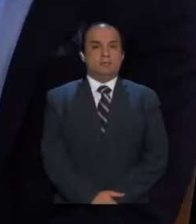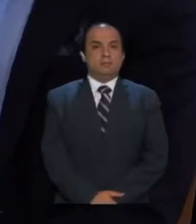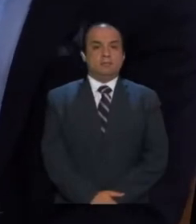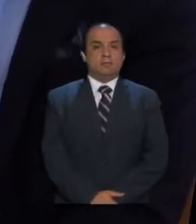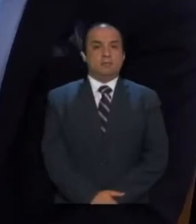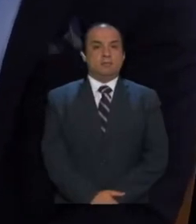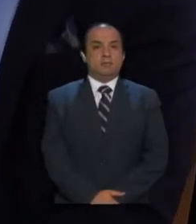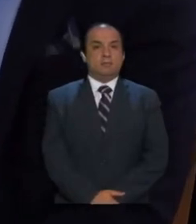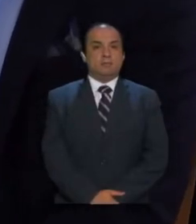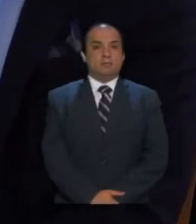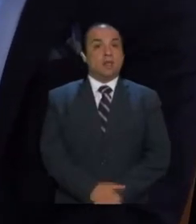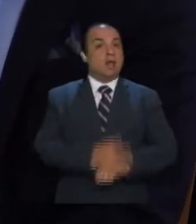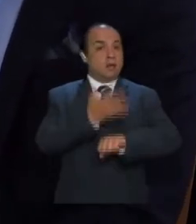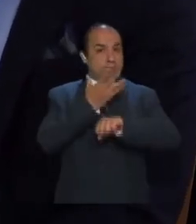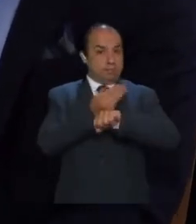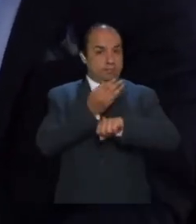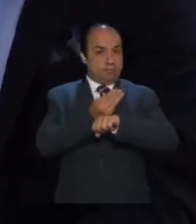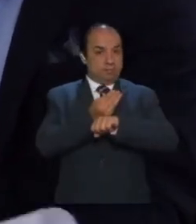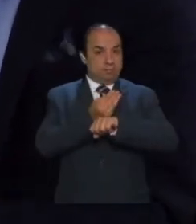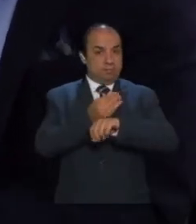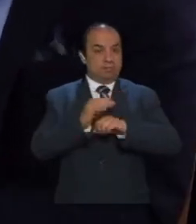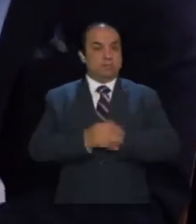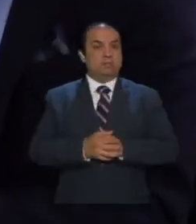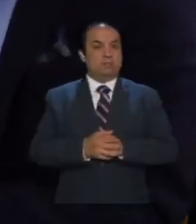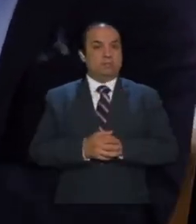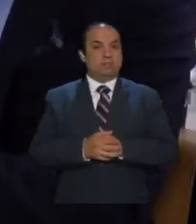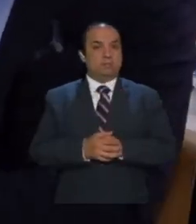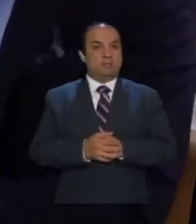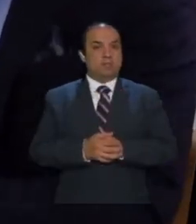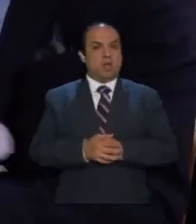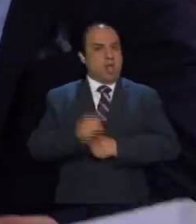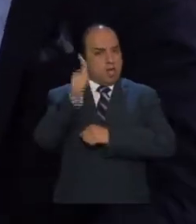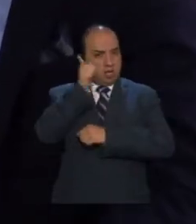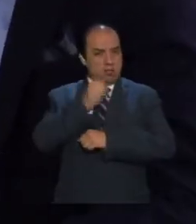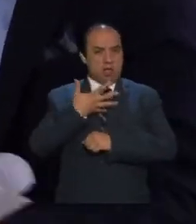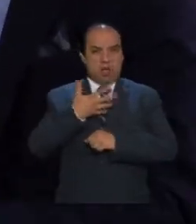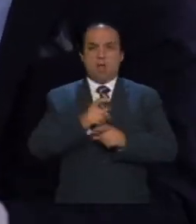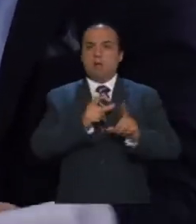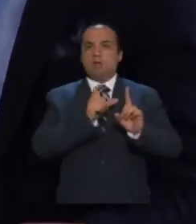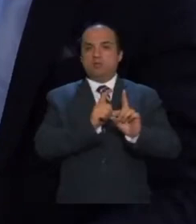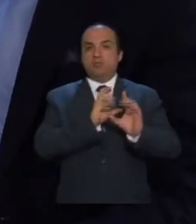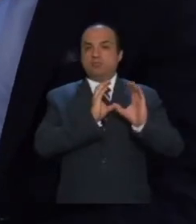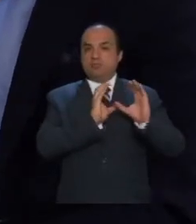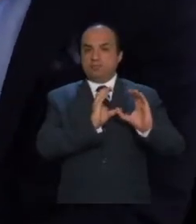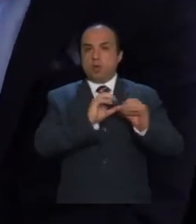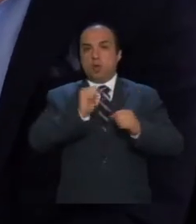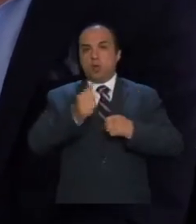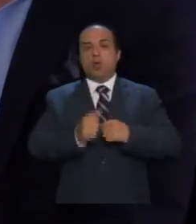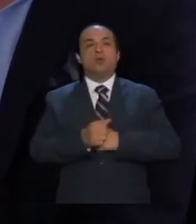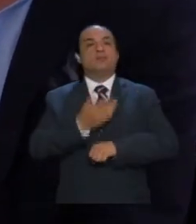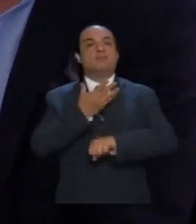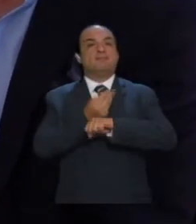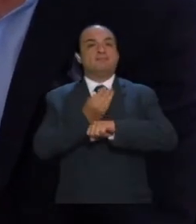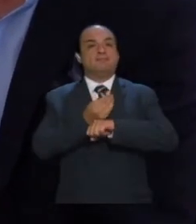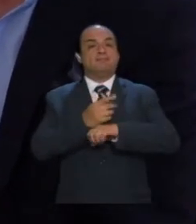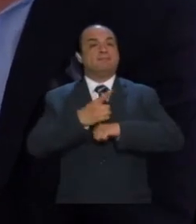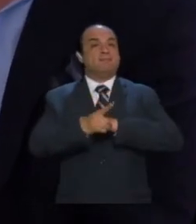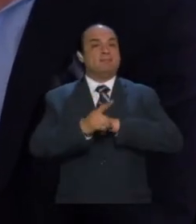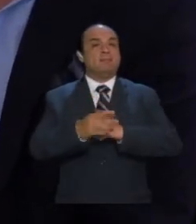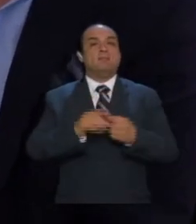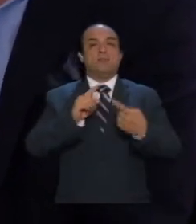El mantenimiento es, tenemos, bueno, como siempre hay el preventivo y el correctivo, en este caso estamos hablando de